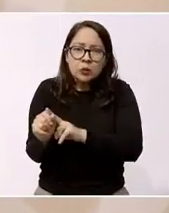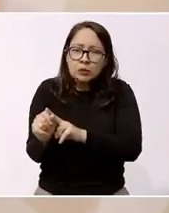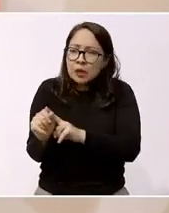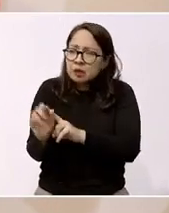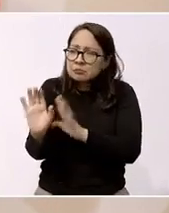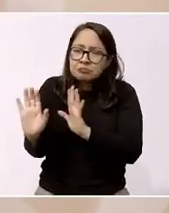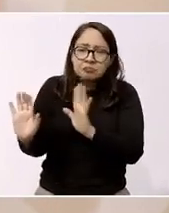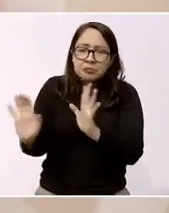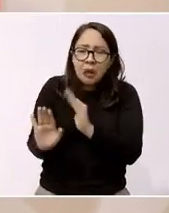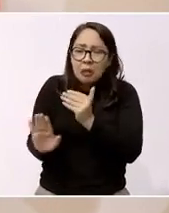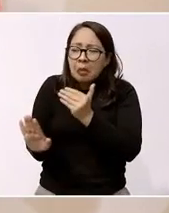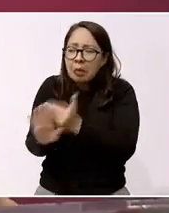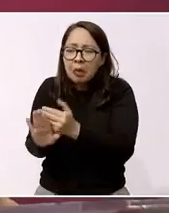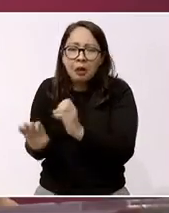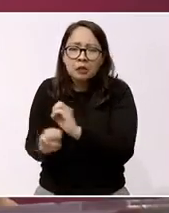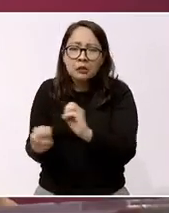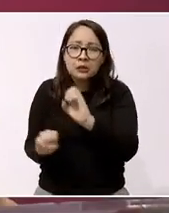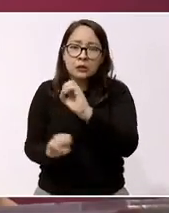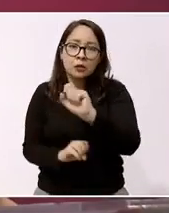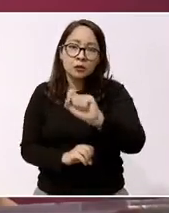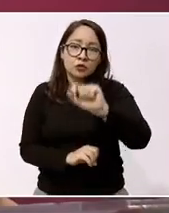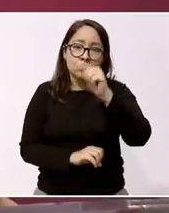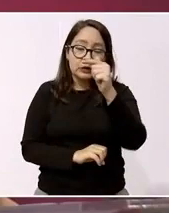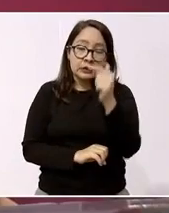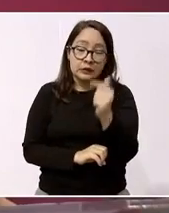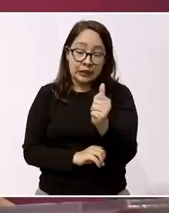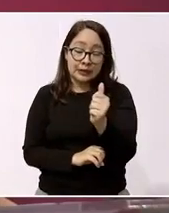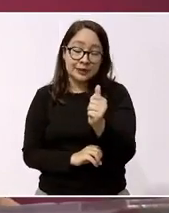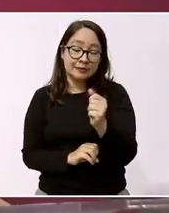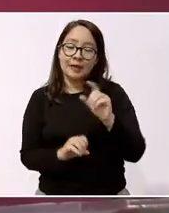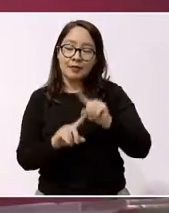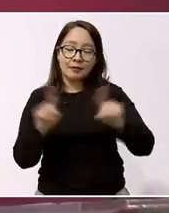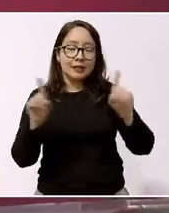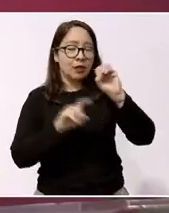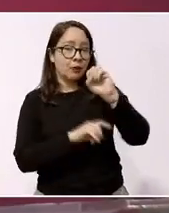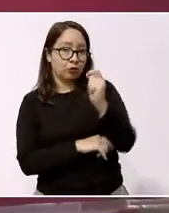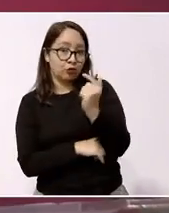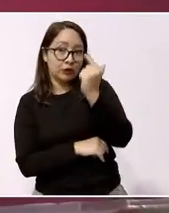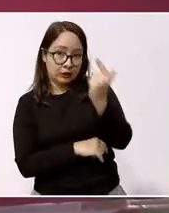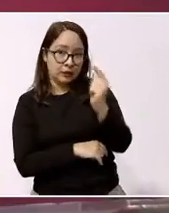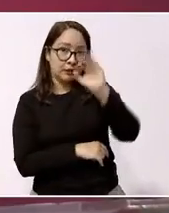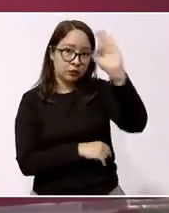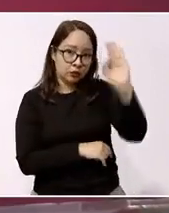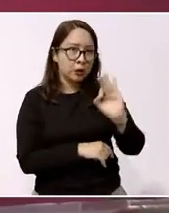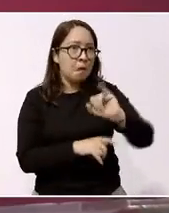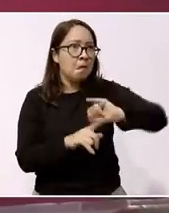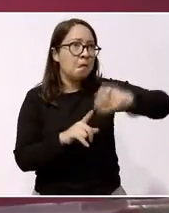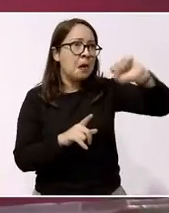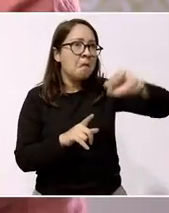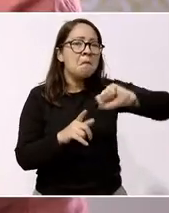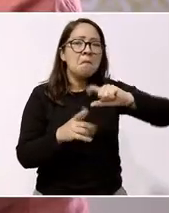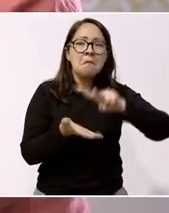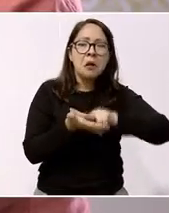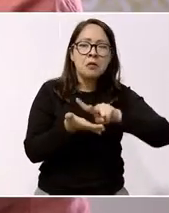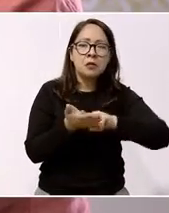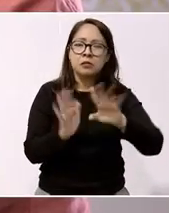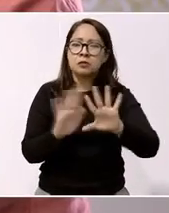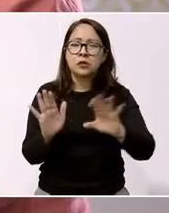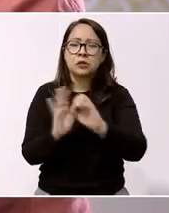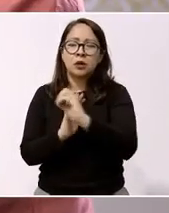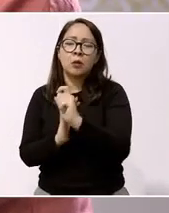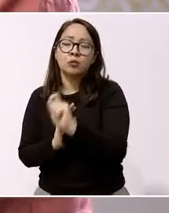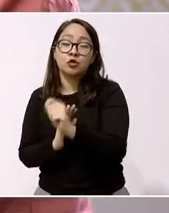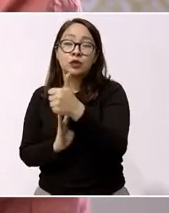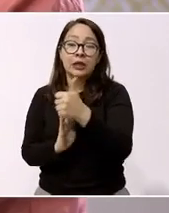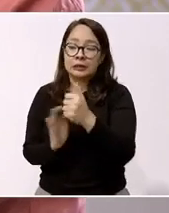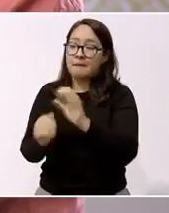0.6. De los 7.7 de inflación, solo 0.6 son energéticos.